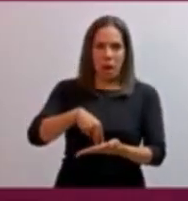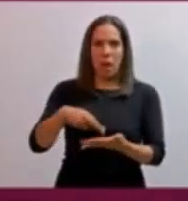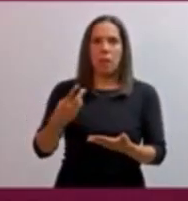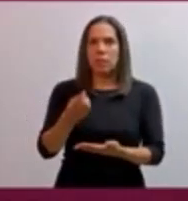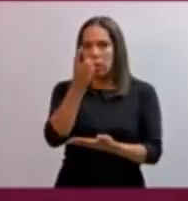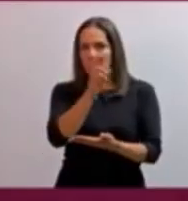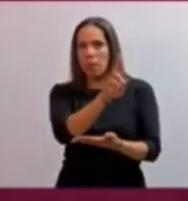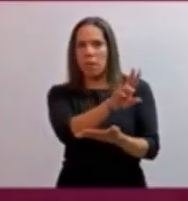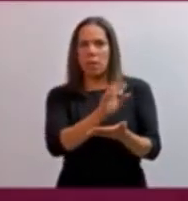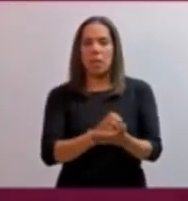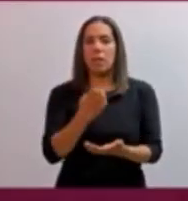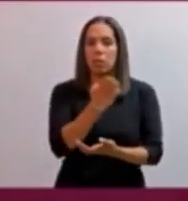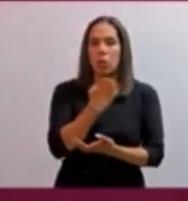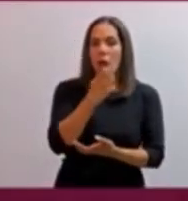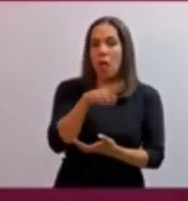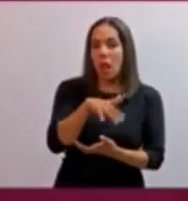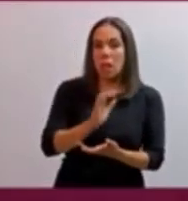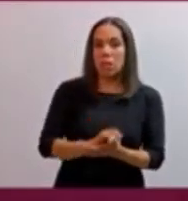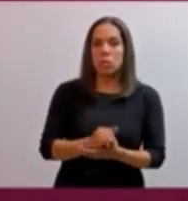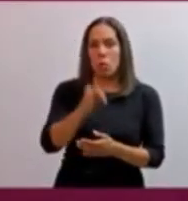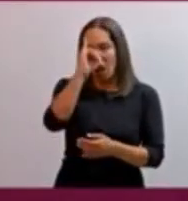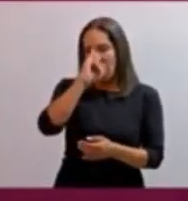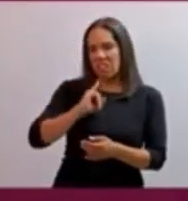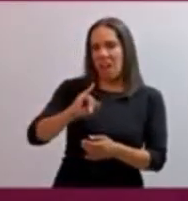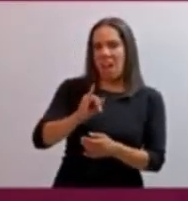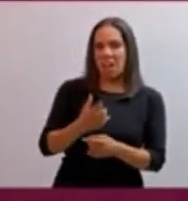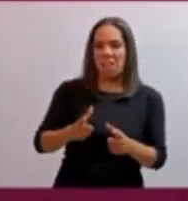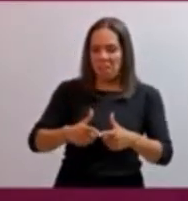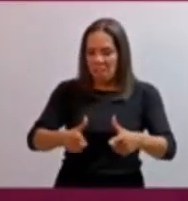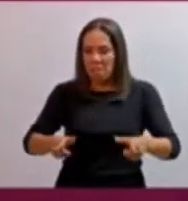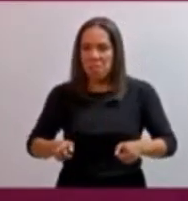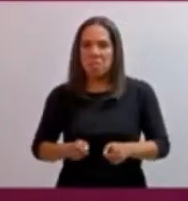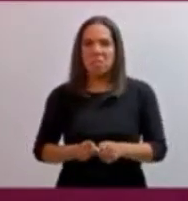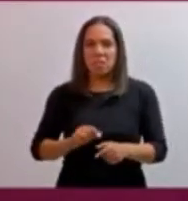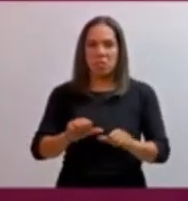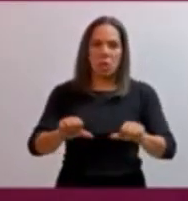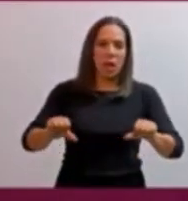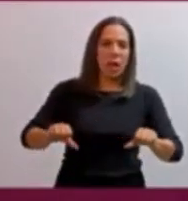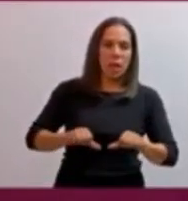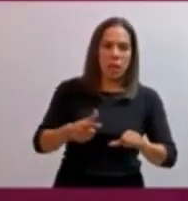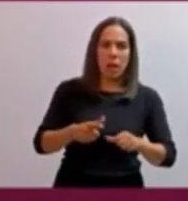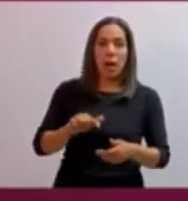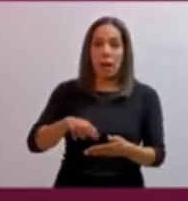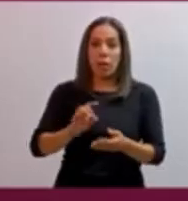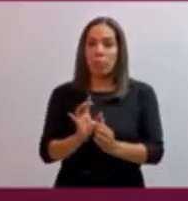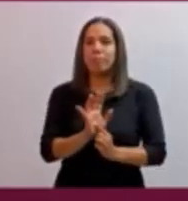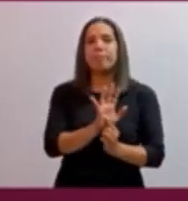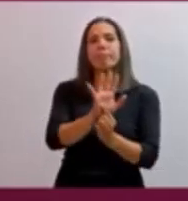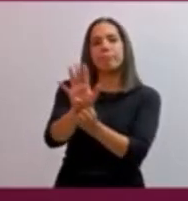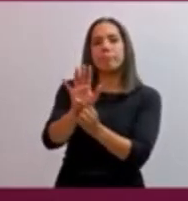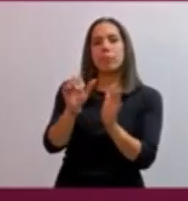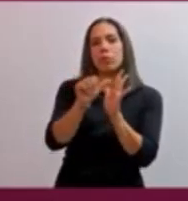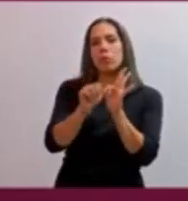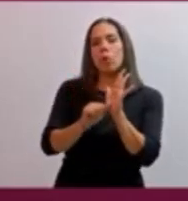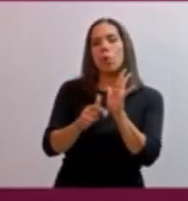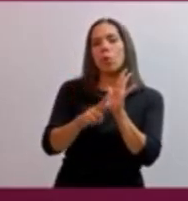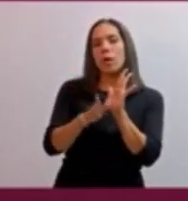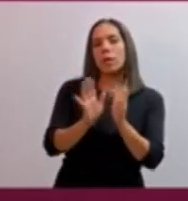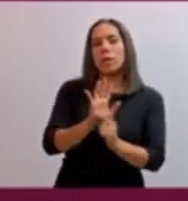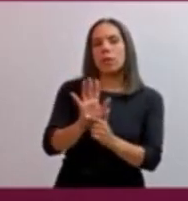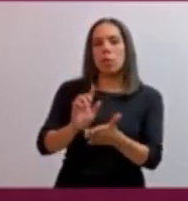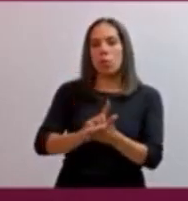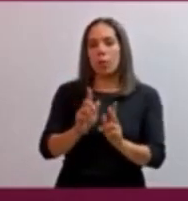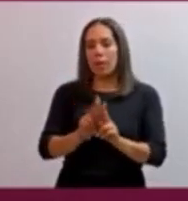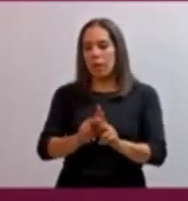de sector y actualmente supervisora de educación primaria. Recientemente publicó un escrito de divulgación en la Gaceta